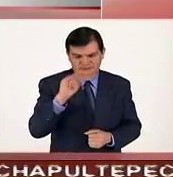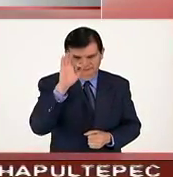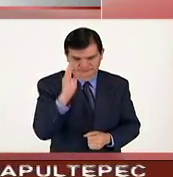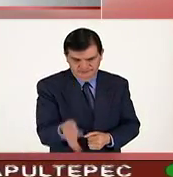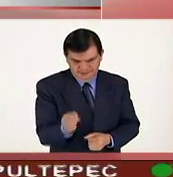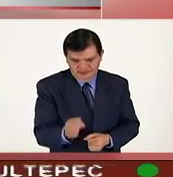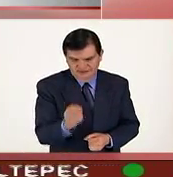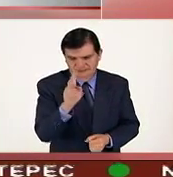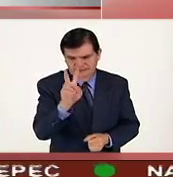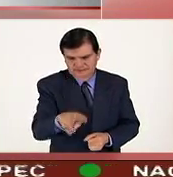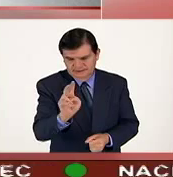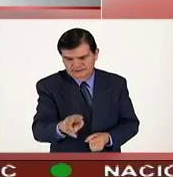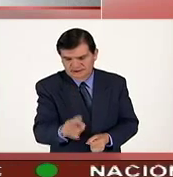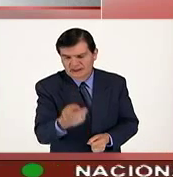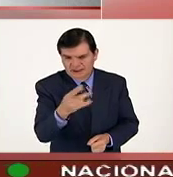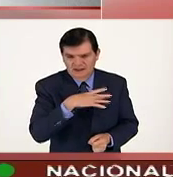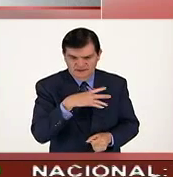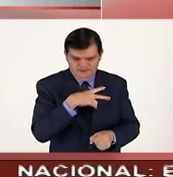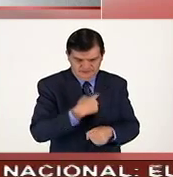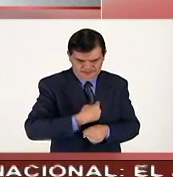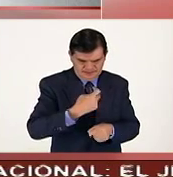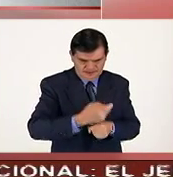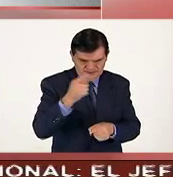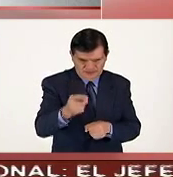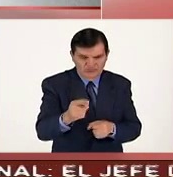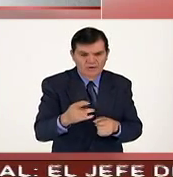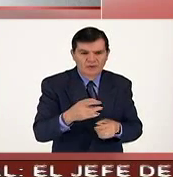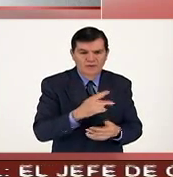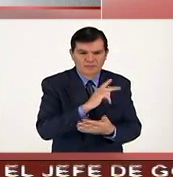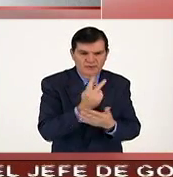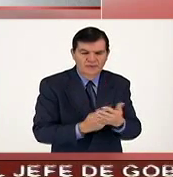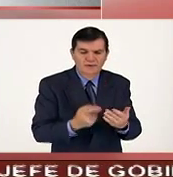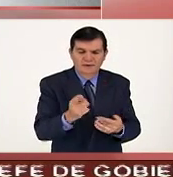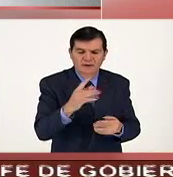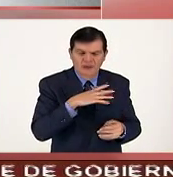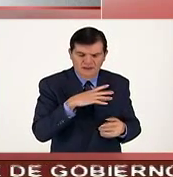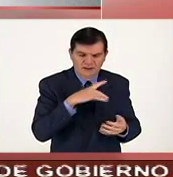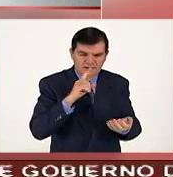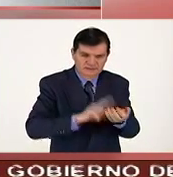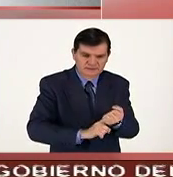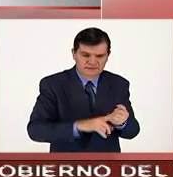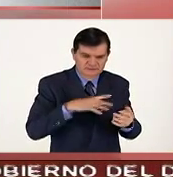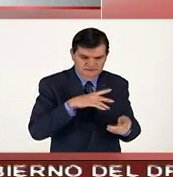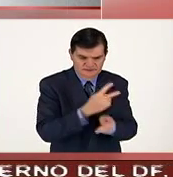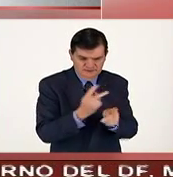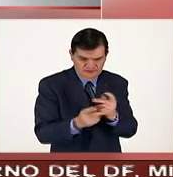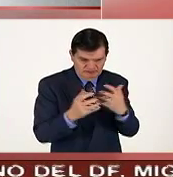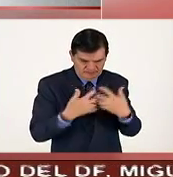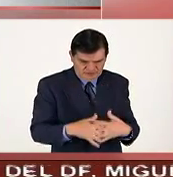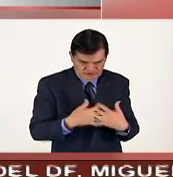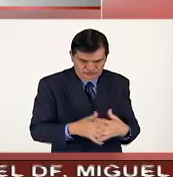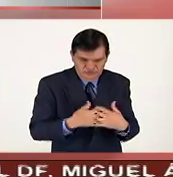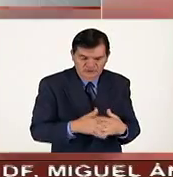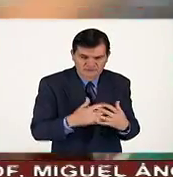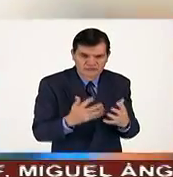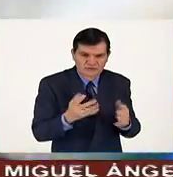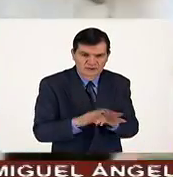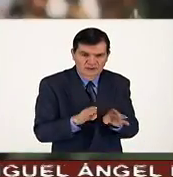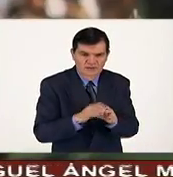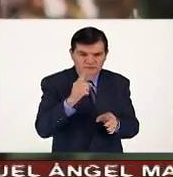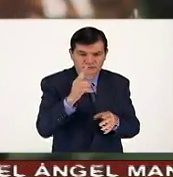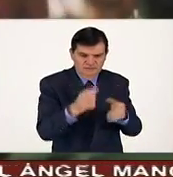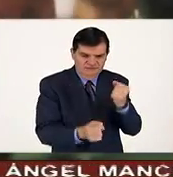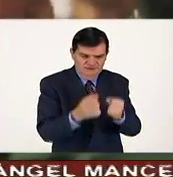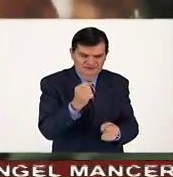Absolutamente, Omar. Muchas gracias por invitarnos a tu programa. Pues dentro de los pequeños productores, una buena noticia son los productos